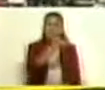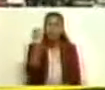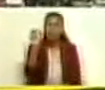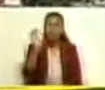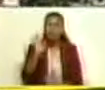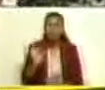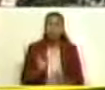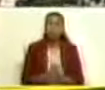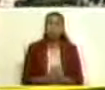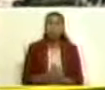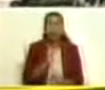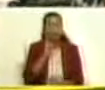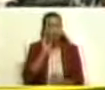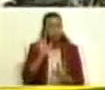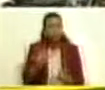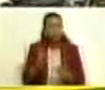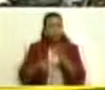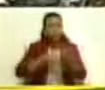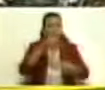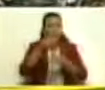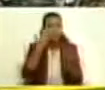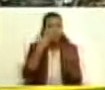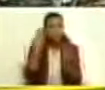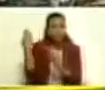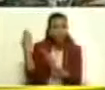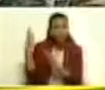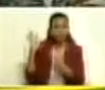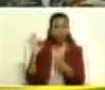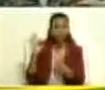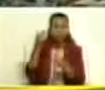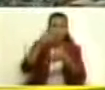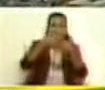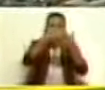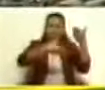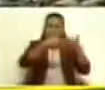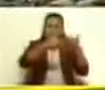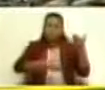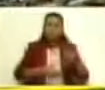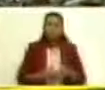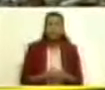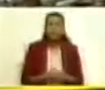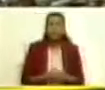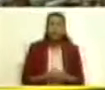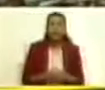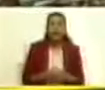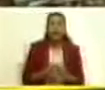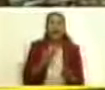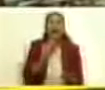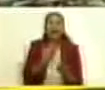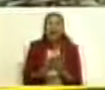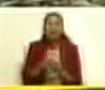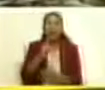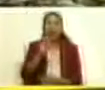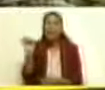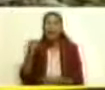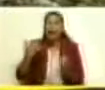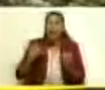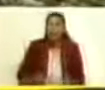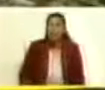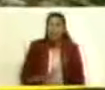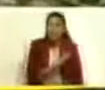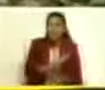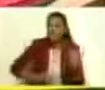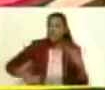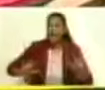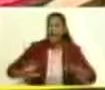2024-2030. Asimismo, podemos mencionar. Muchas gracias, Lolibet. Ahora vamos, presidente, a